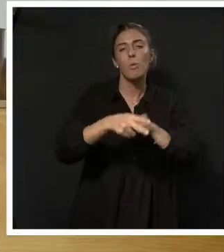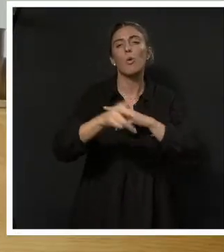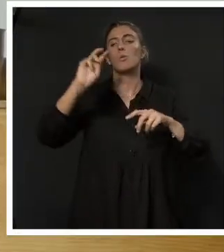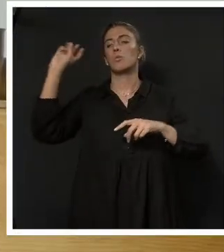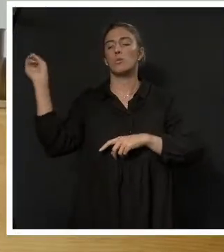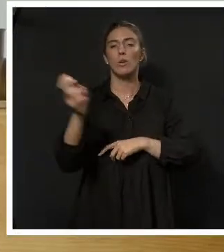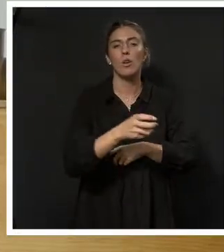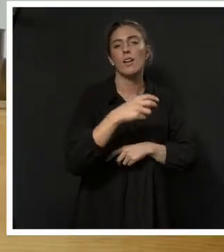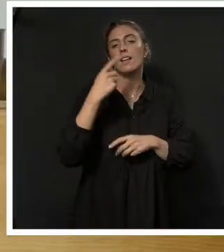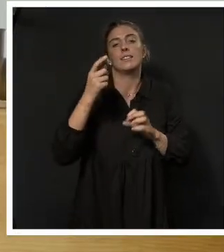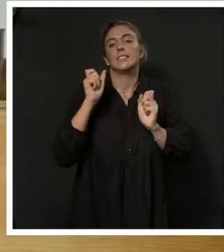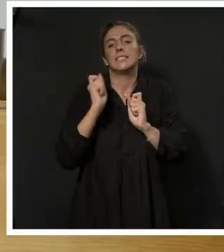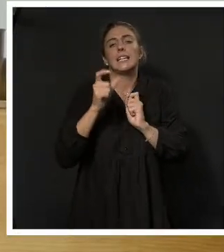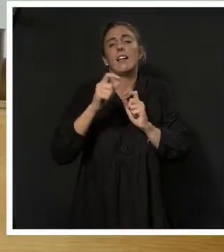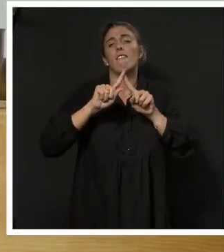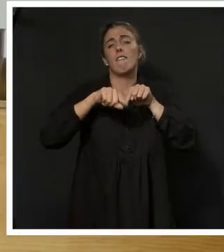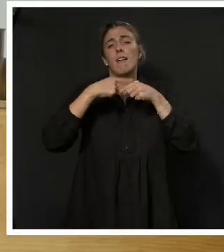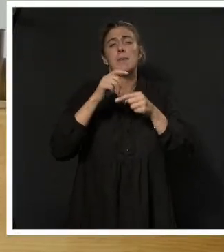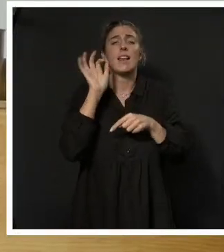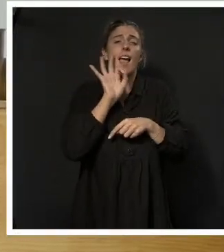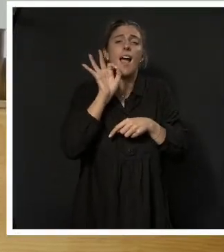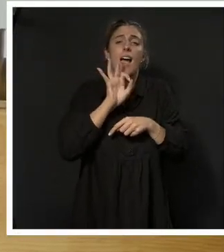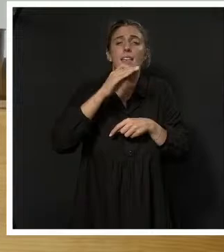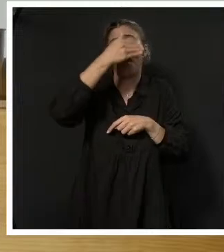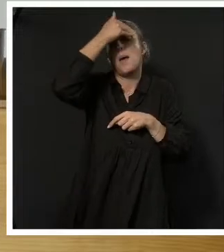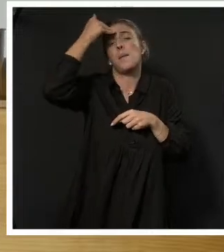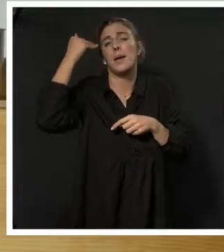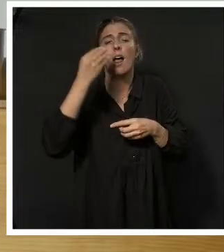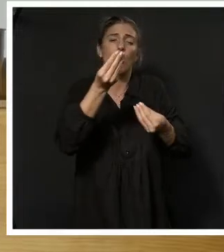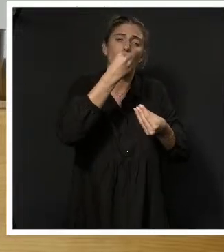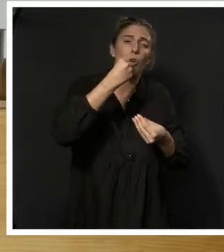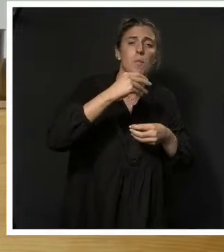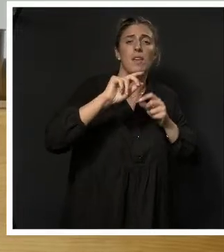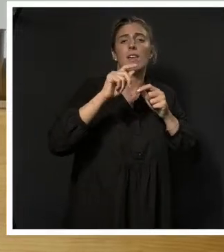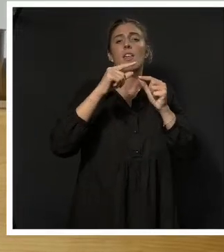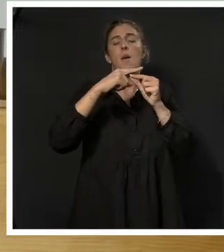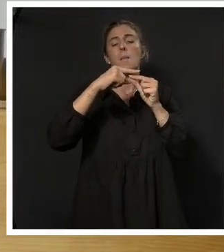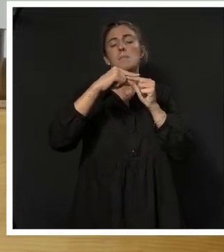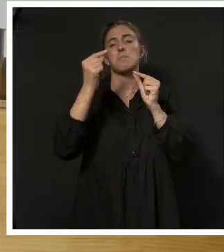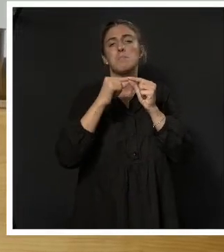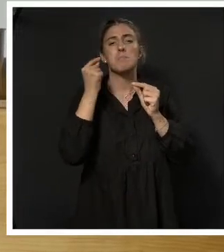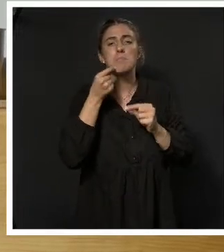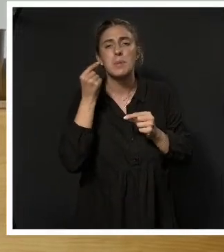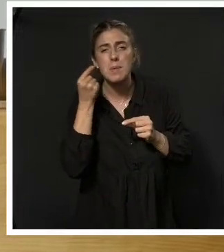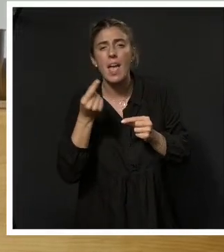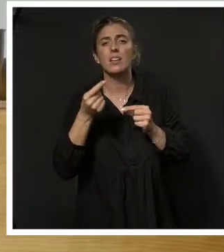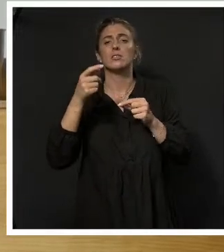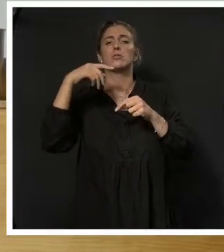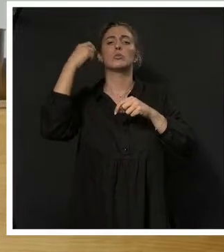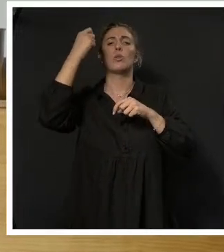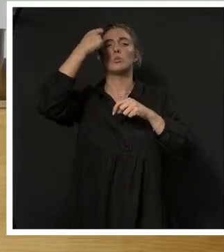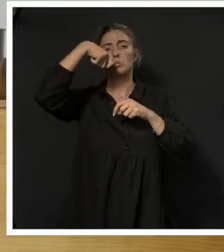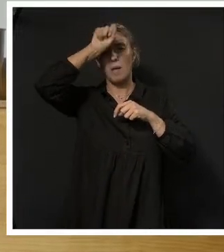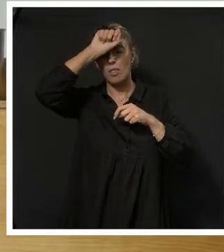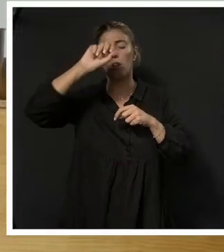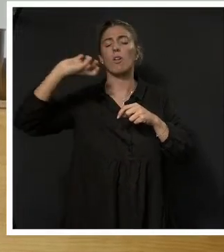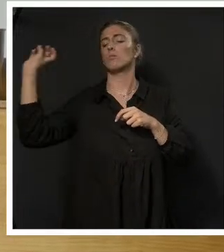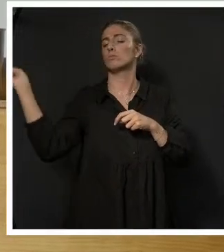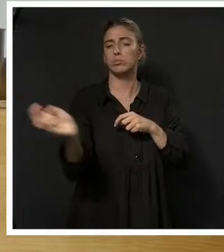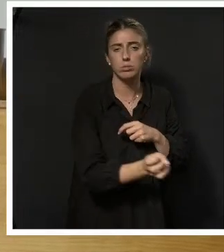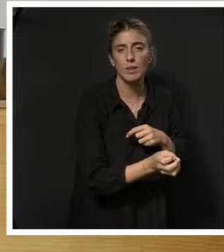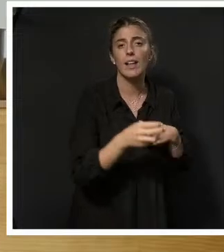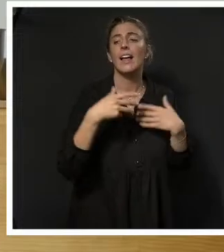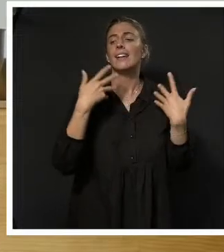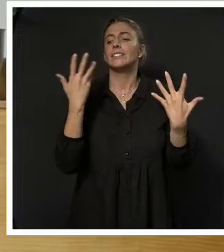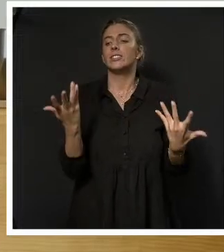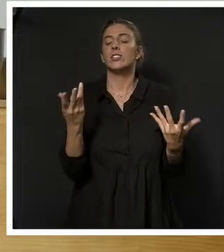de casa de toda vida es arroz como gabante sardinas complementos de padrón que cultivaban allí caldo Gallego